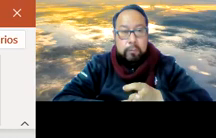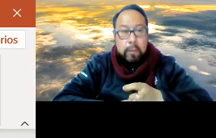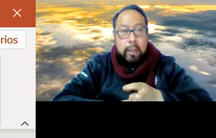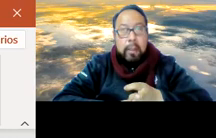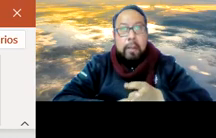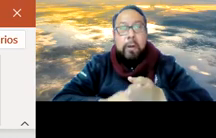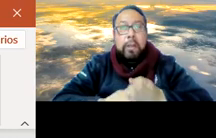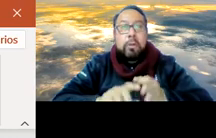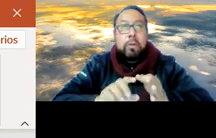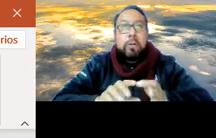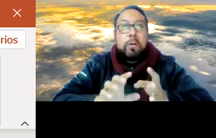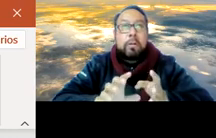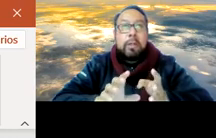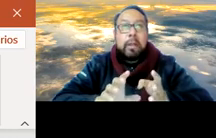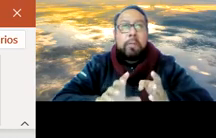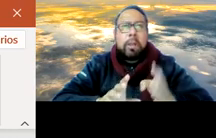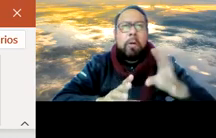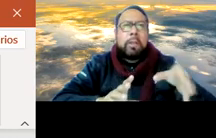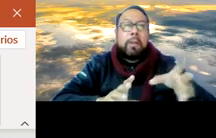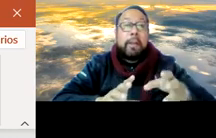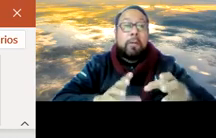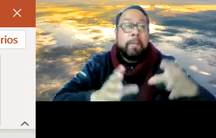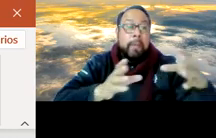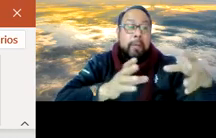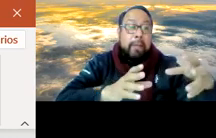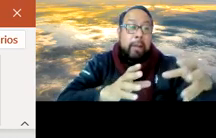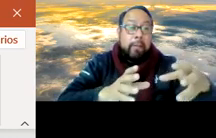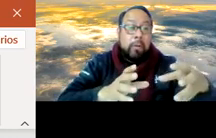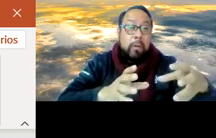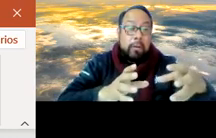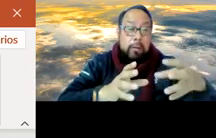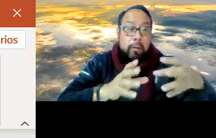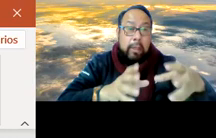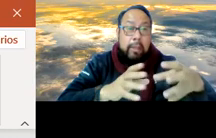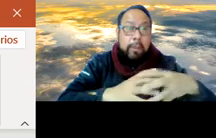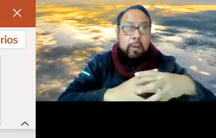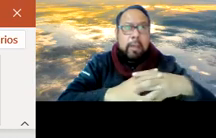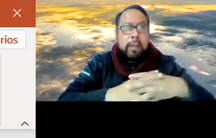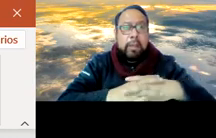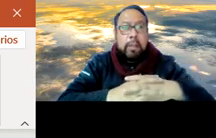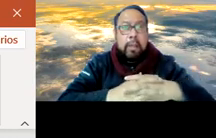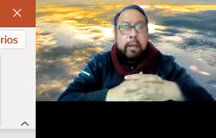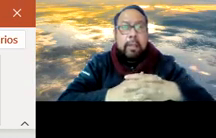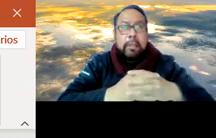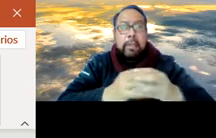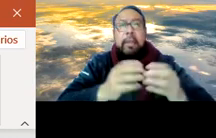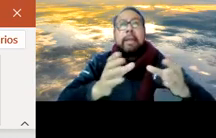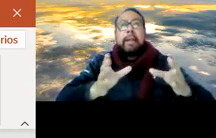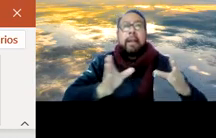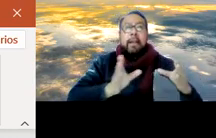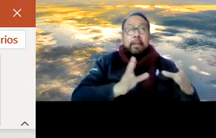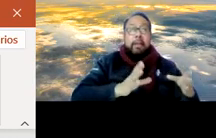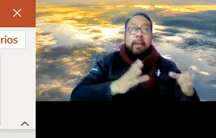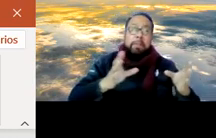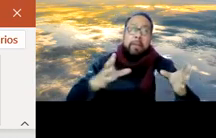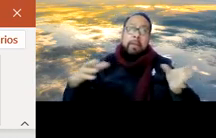artículo. Por eso todos los resúmenes que luego a veces yo les mando llevan, o todos los textos académicos que no son de Redalgic, y